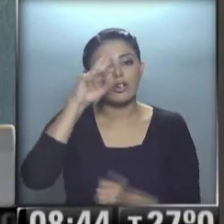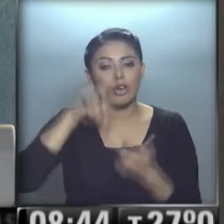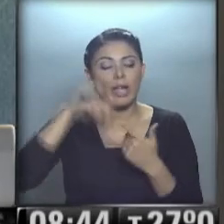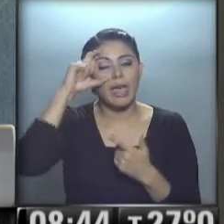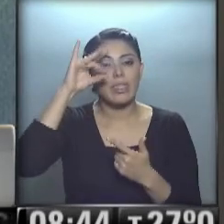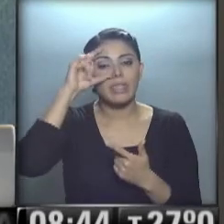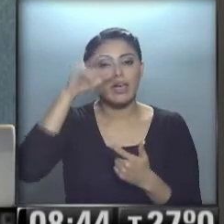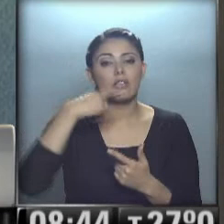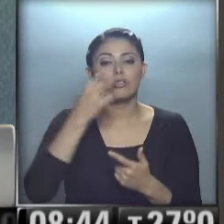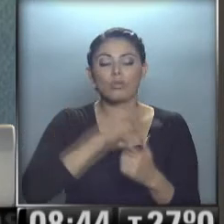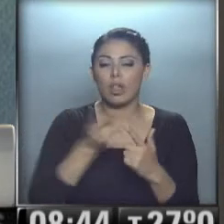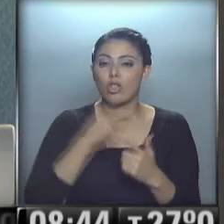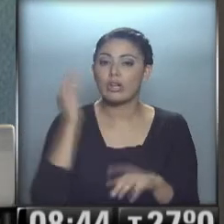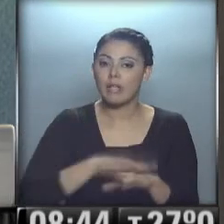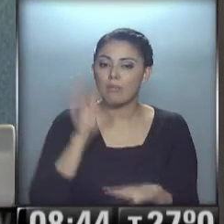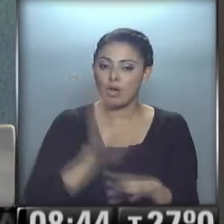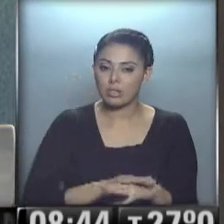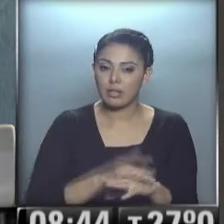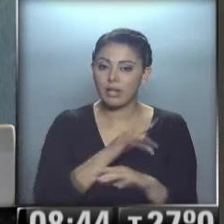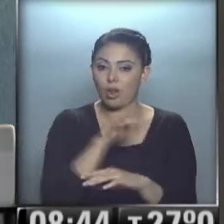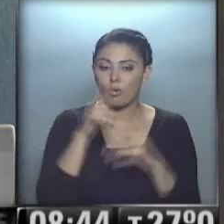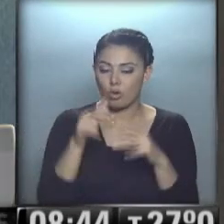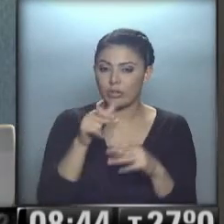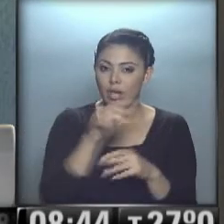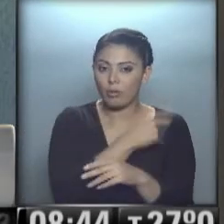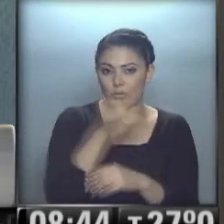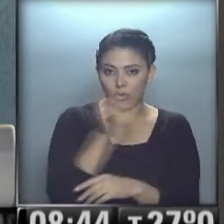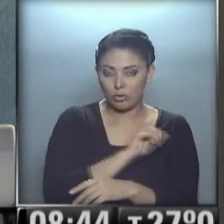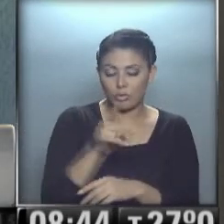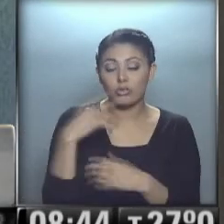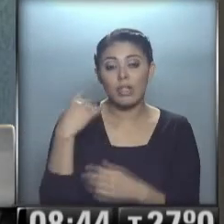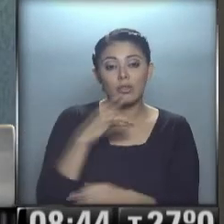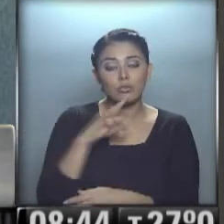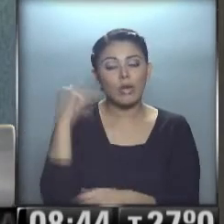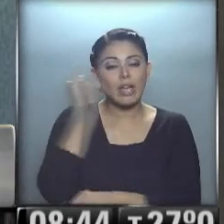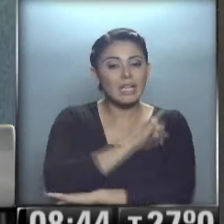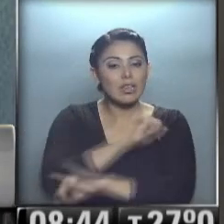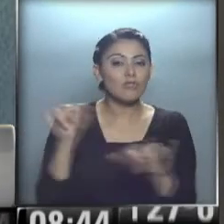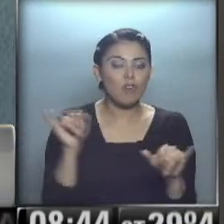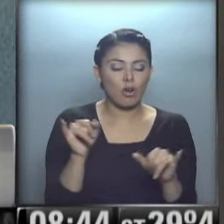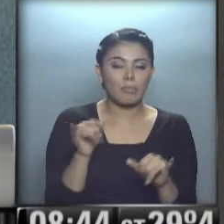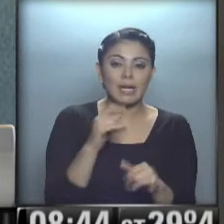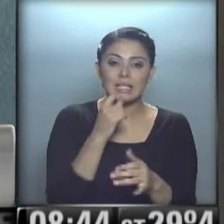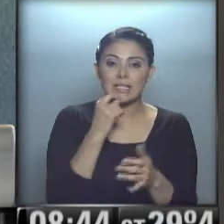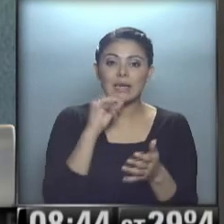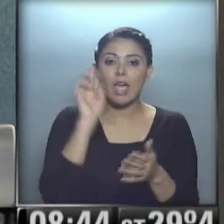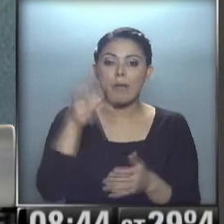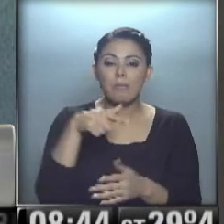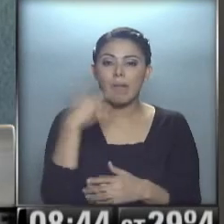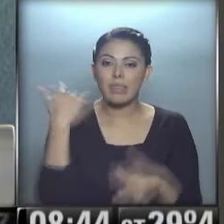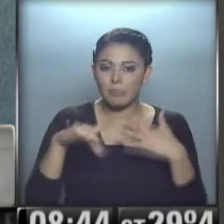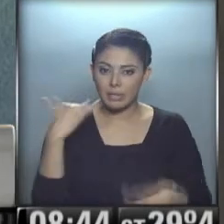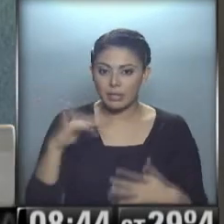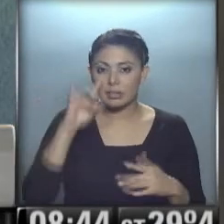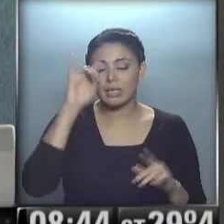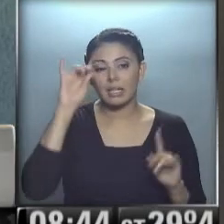las únicas responsables de la prestación de servicio. Por lo tanto, deben informar a sus clientes respecto a eventuales planes de contingencias y